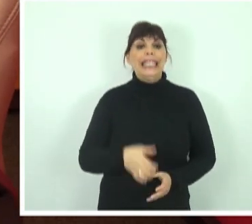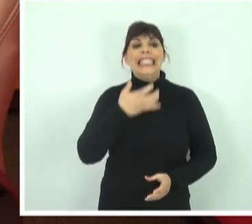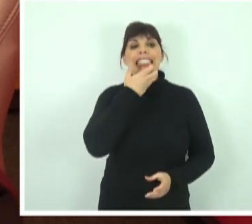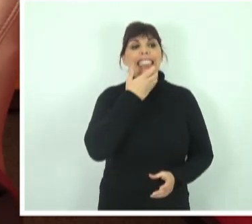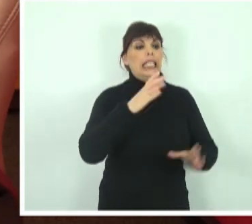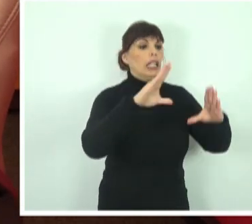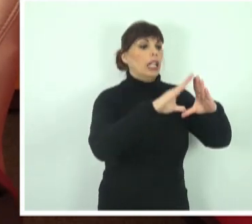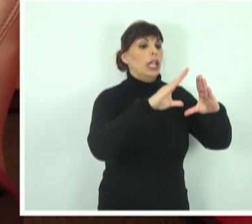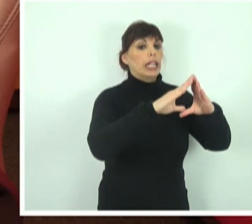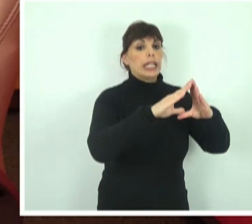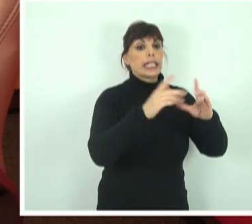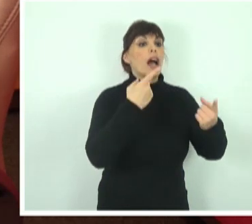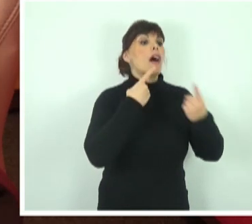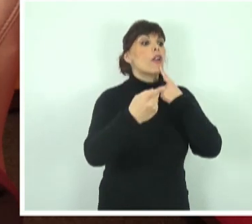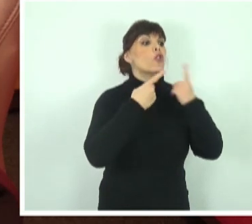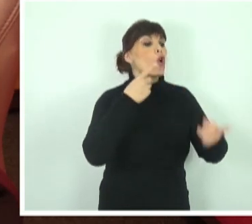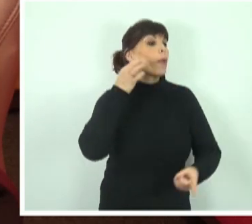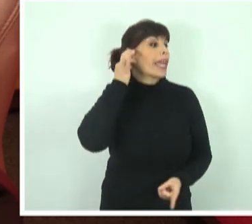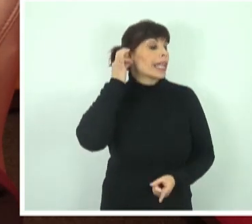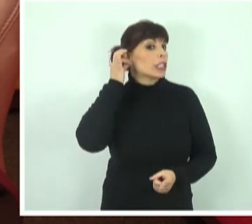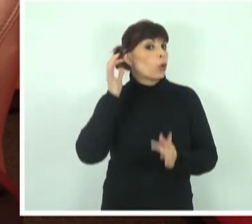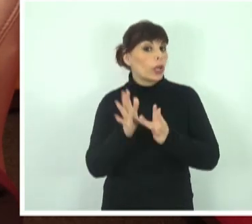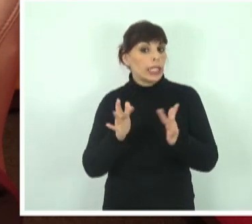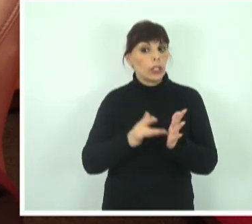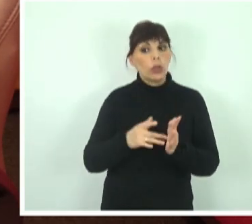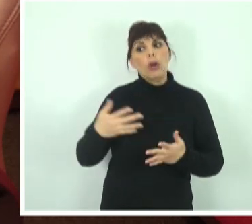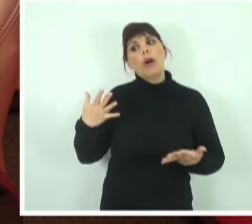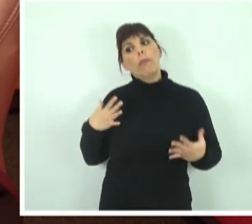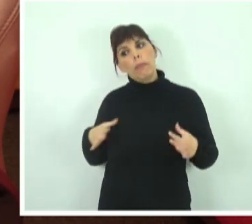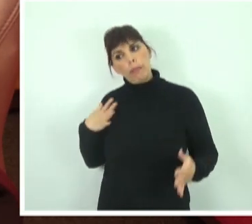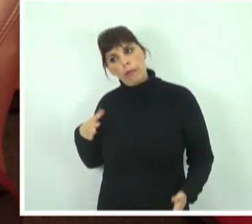novia, haz un favor, no la trates como una prostituta.